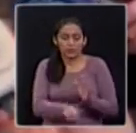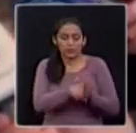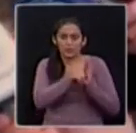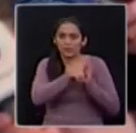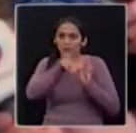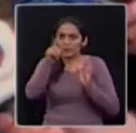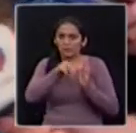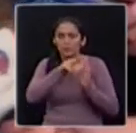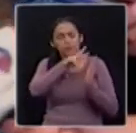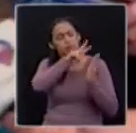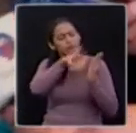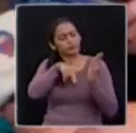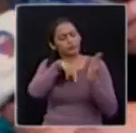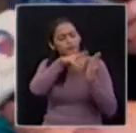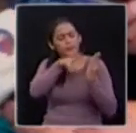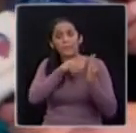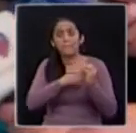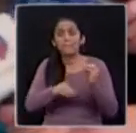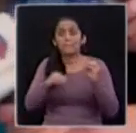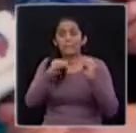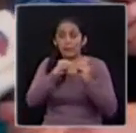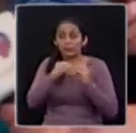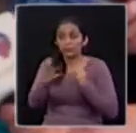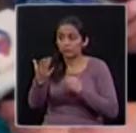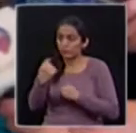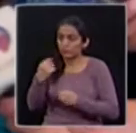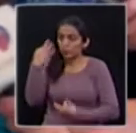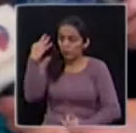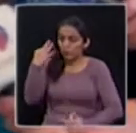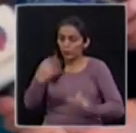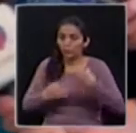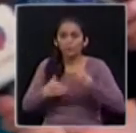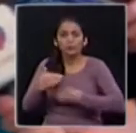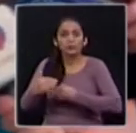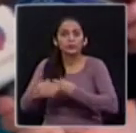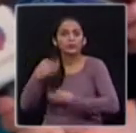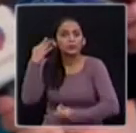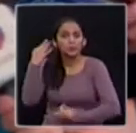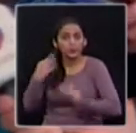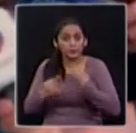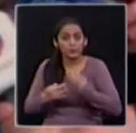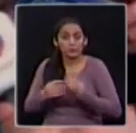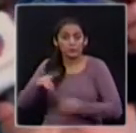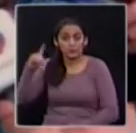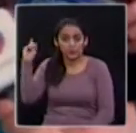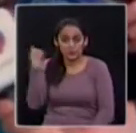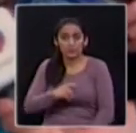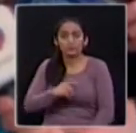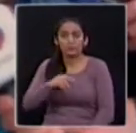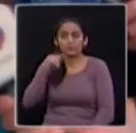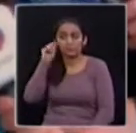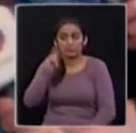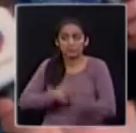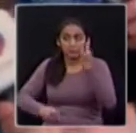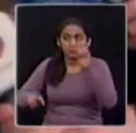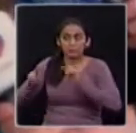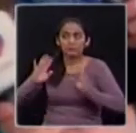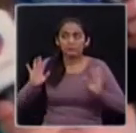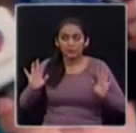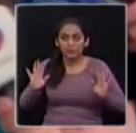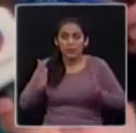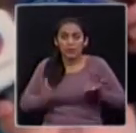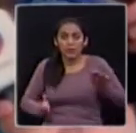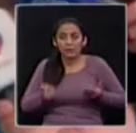ahora va a seguir el proceso judicial para que en el caso de encontrarse responsabilidad en hechos de corrupción, que eso lo establece la